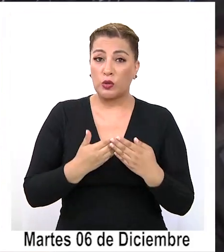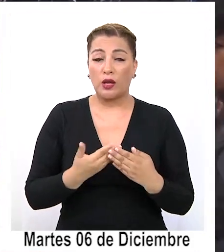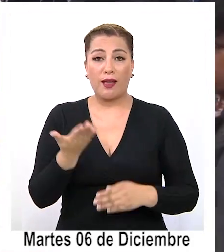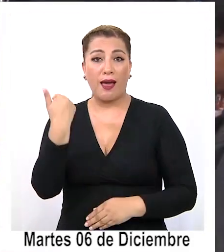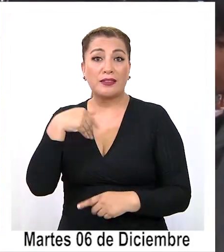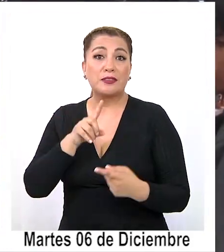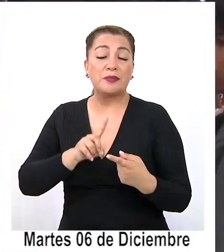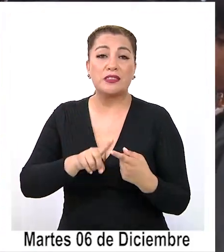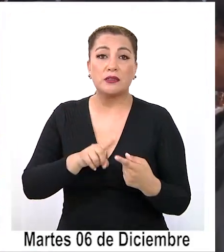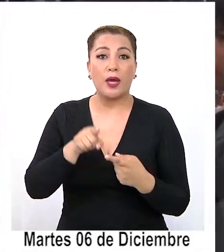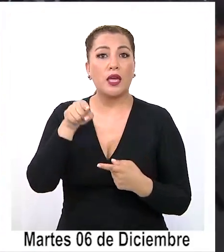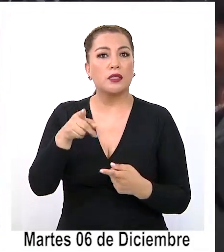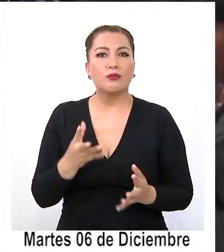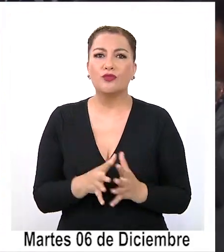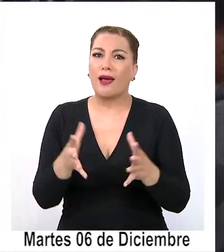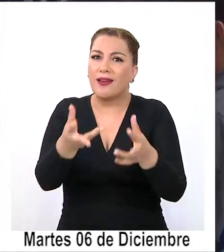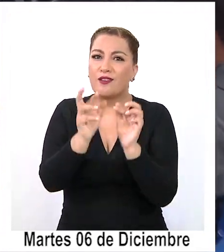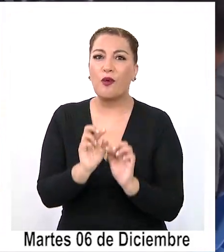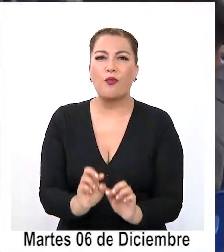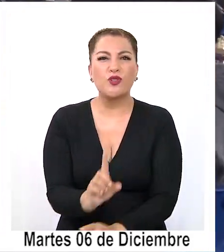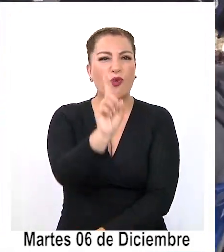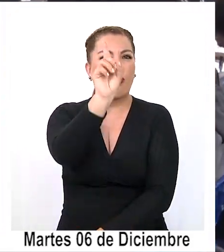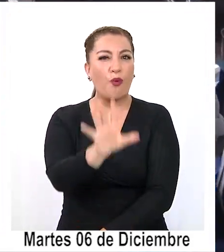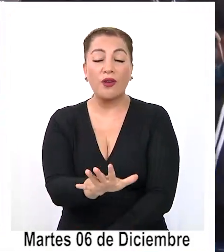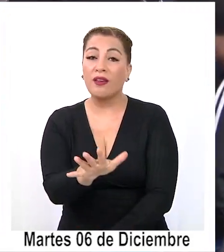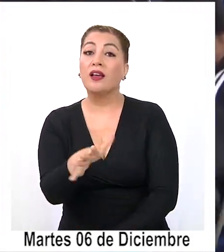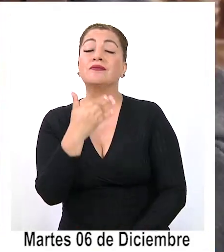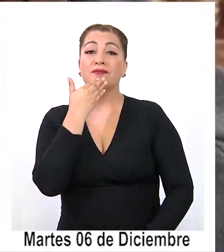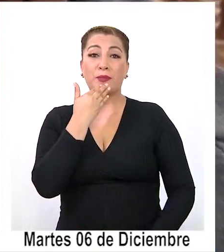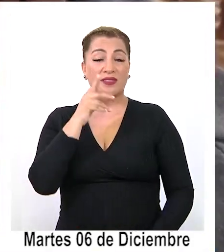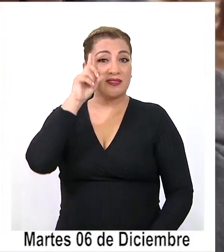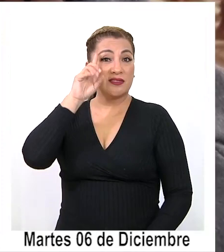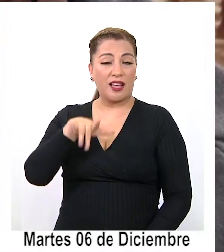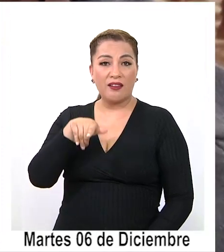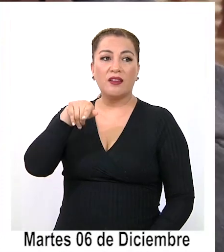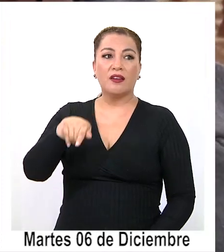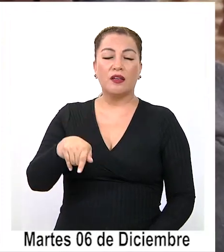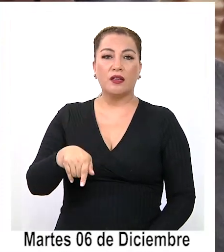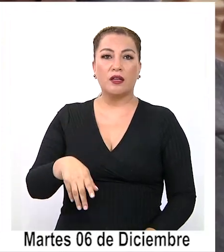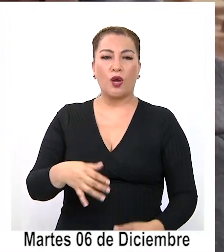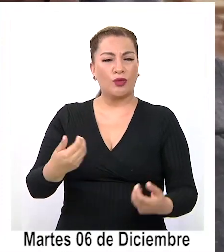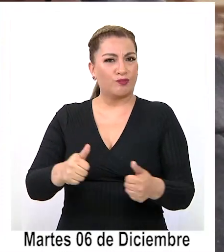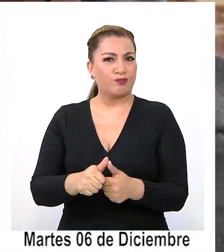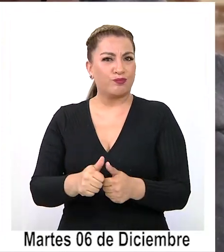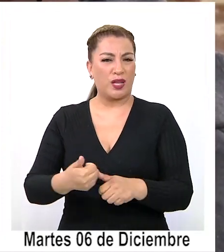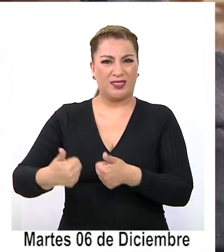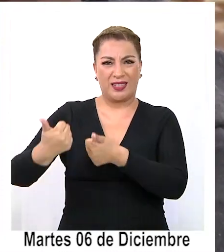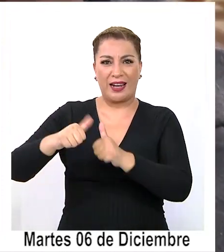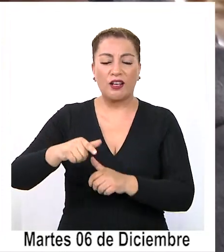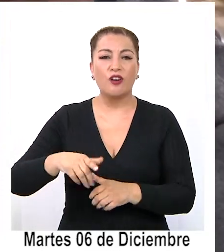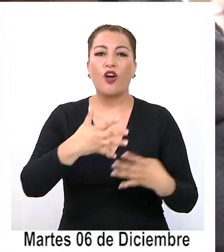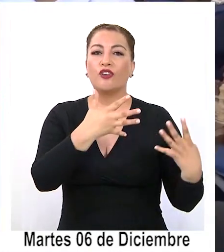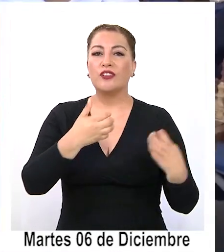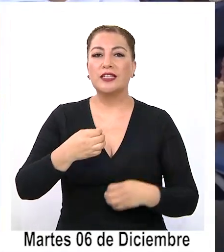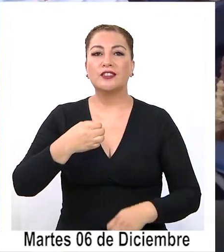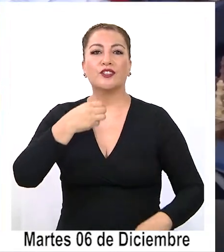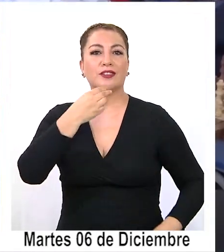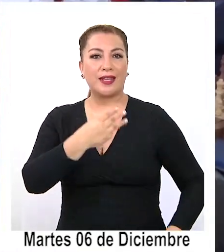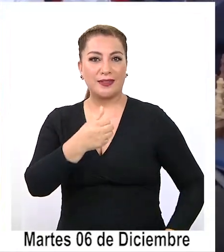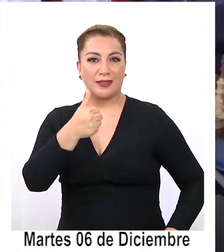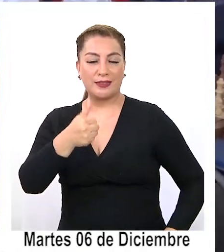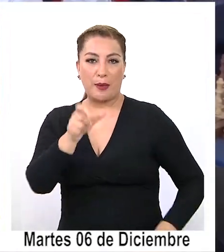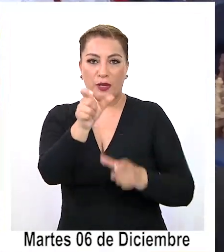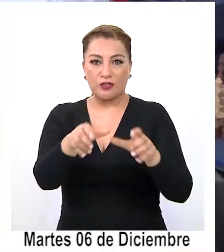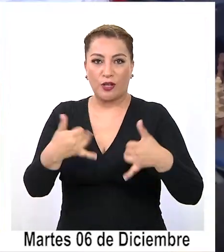participaron, esta fue una oportunidad única, más aún sabiendo que estaban batiendo un récord con 936